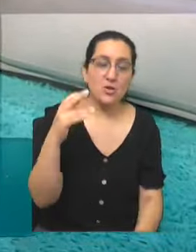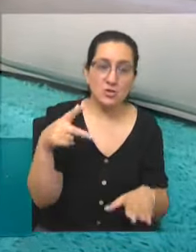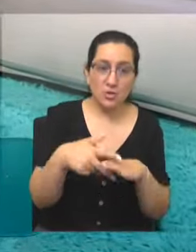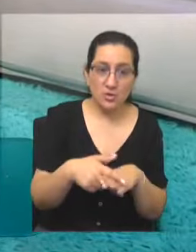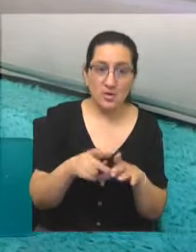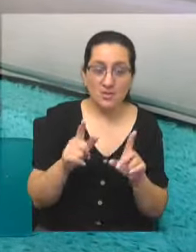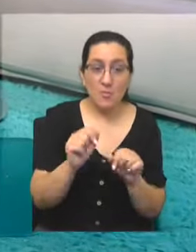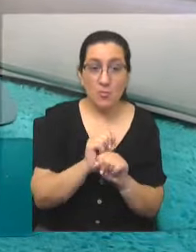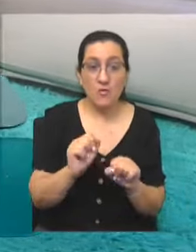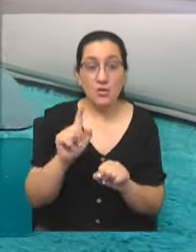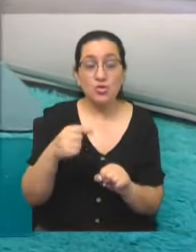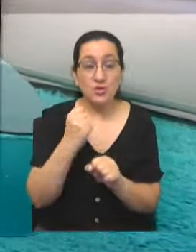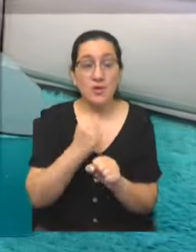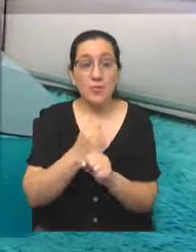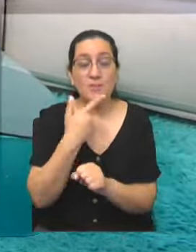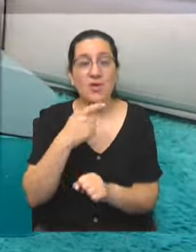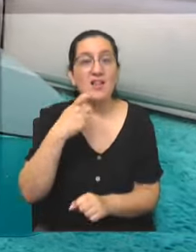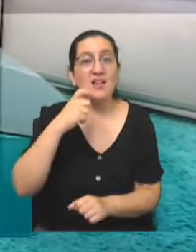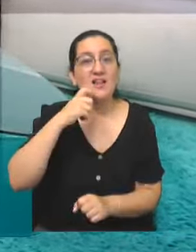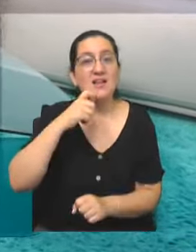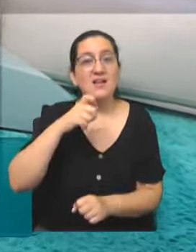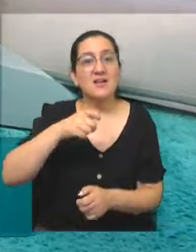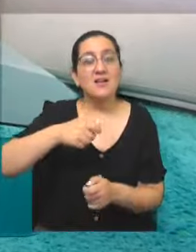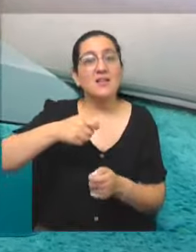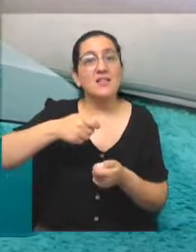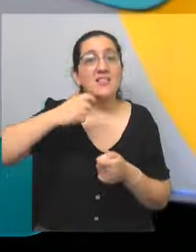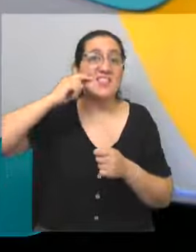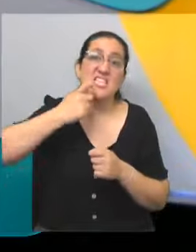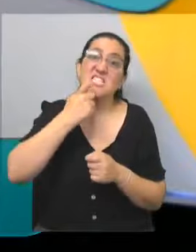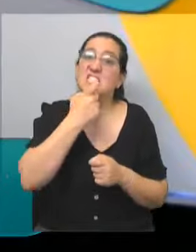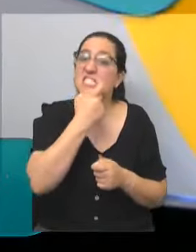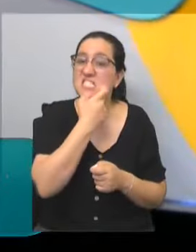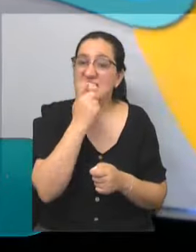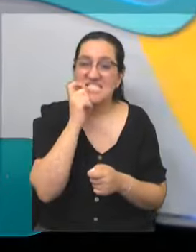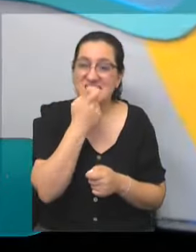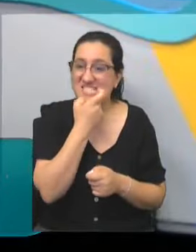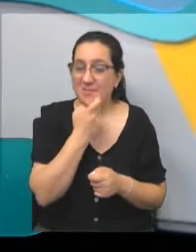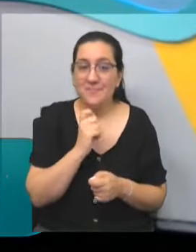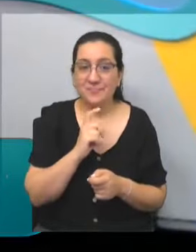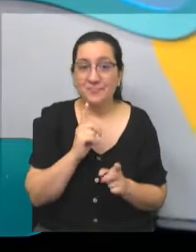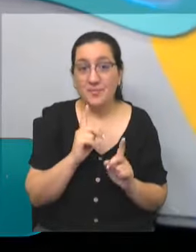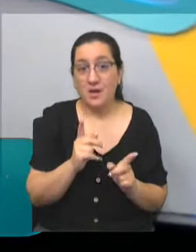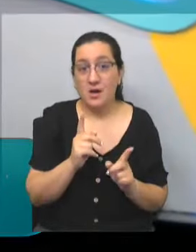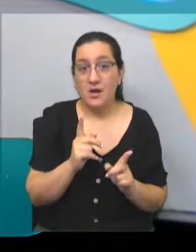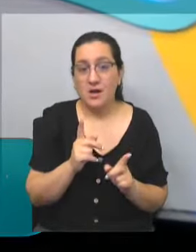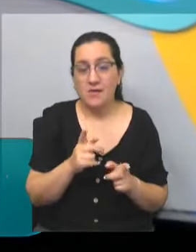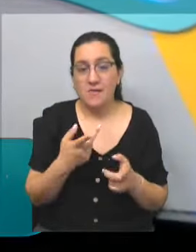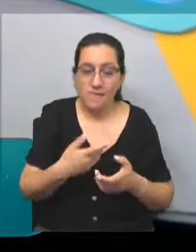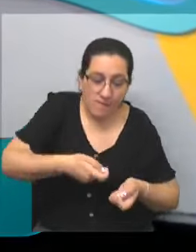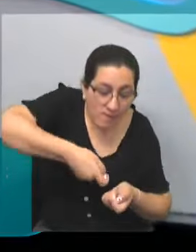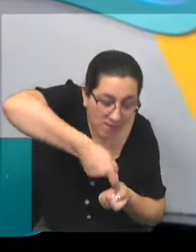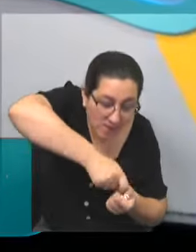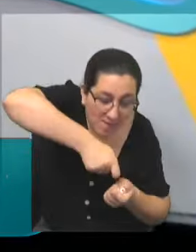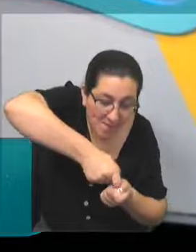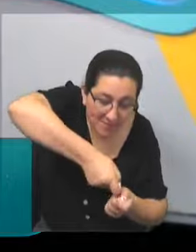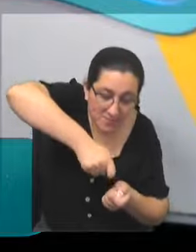también puede haber otro tipo de trabajo, por ejemplo, el odontólogo, que está sentado y trabajando así todo el tiempo. Exacto. O sea, las posiciones que que